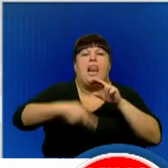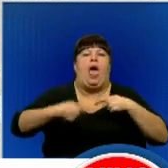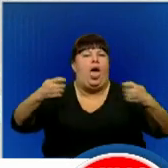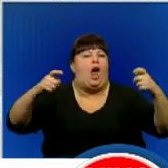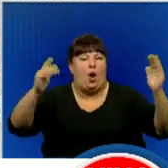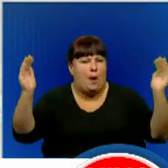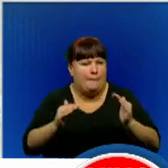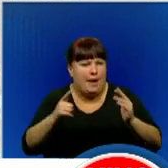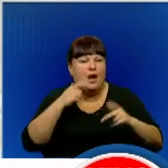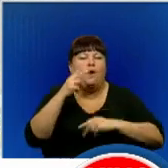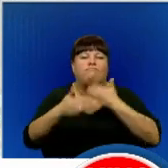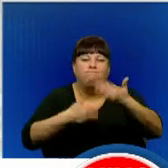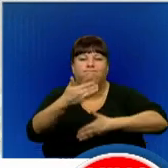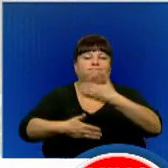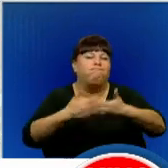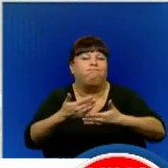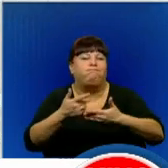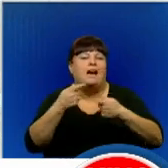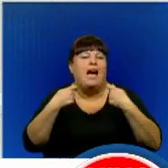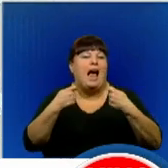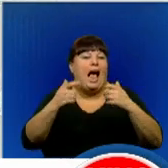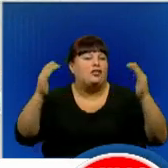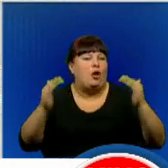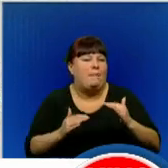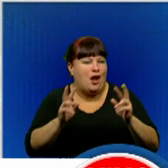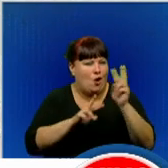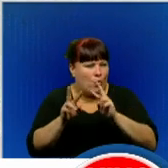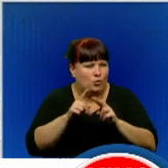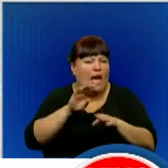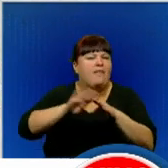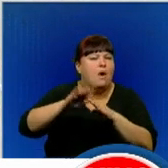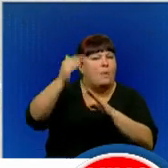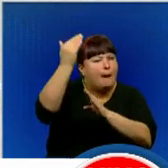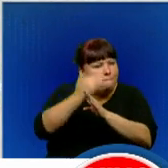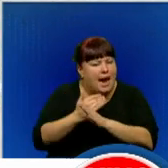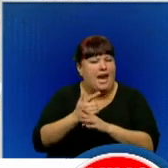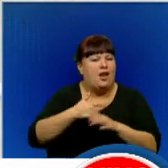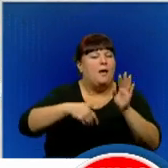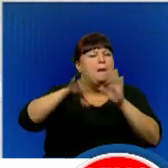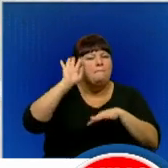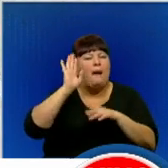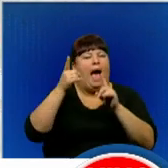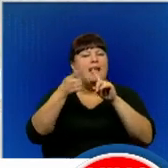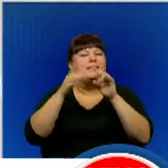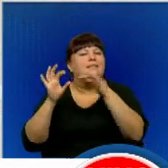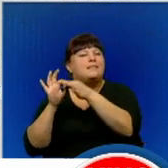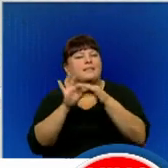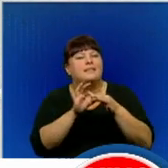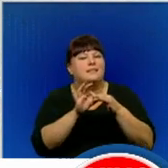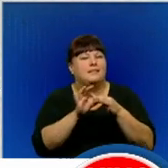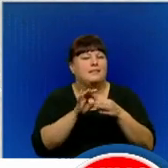al crecimiento del gasto público del endeudamiento del incremento de la aceleración de